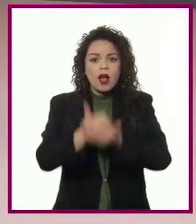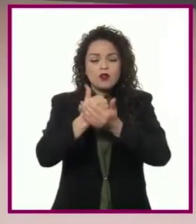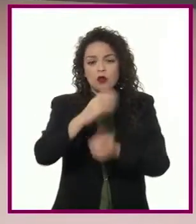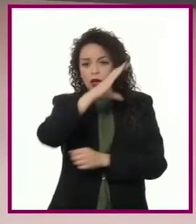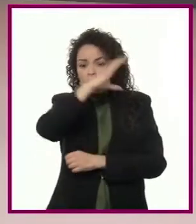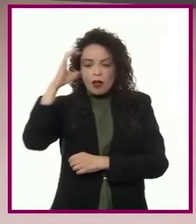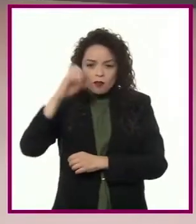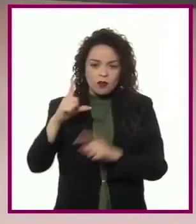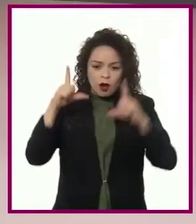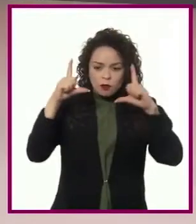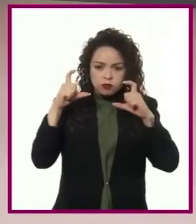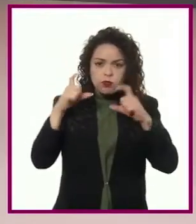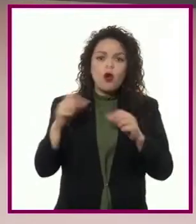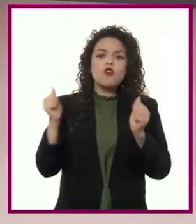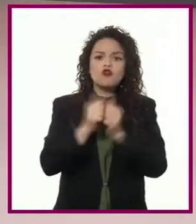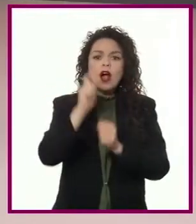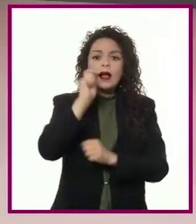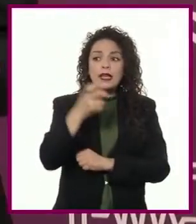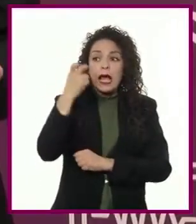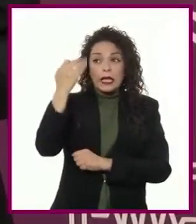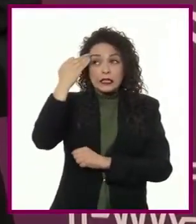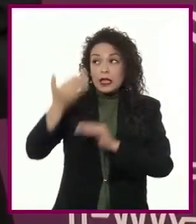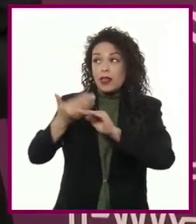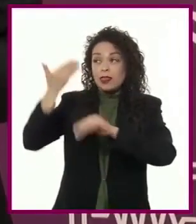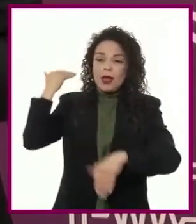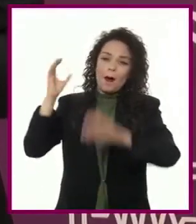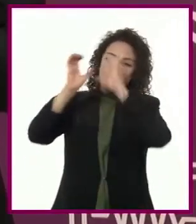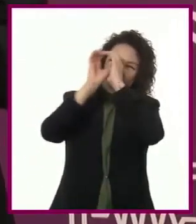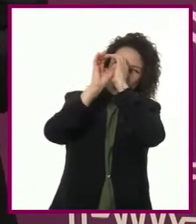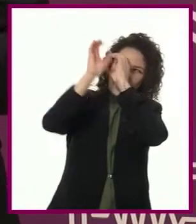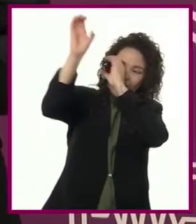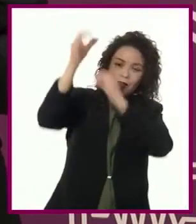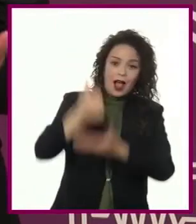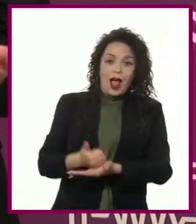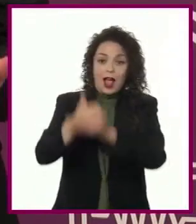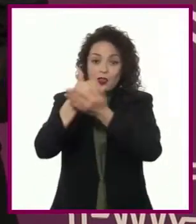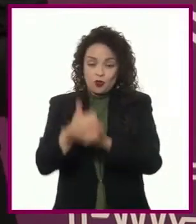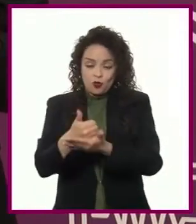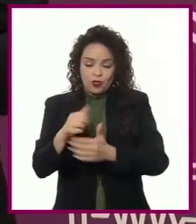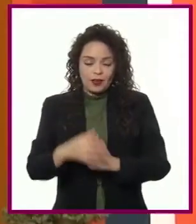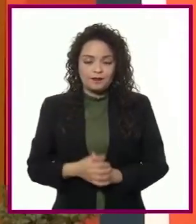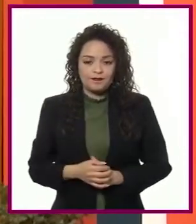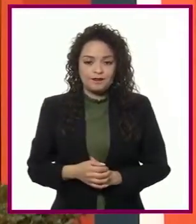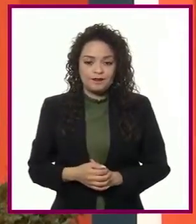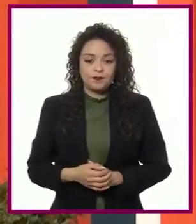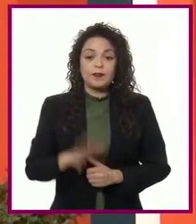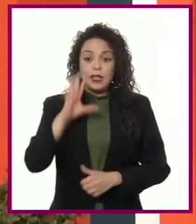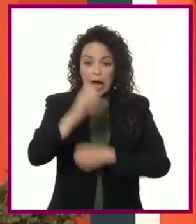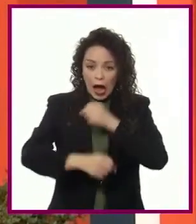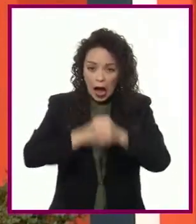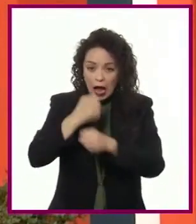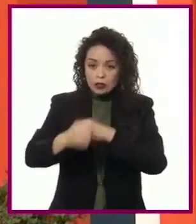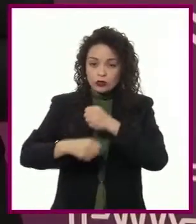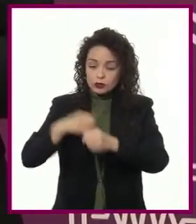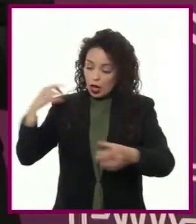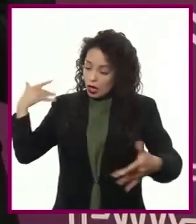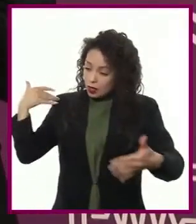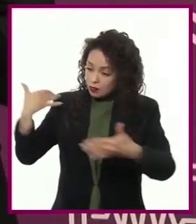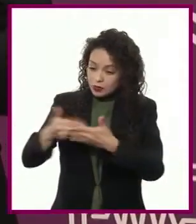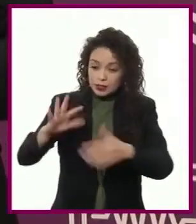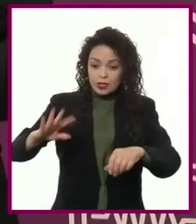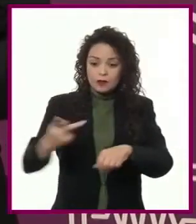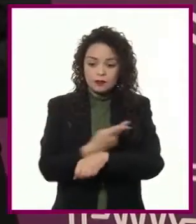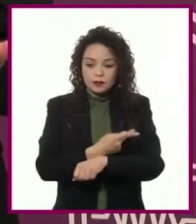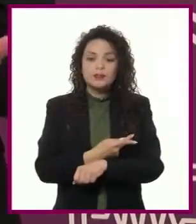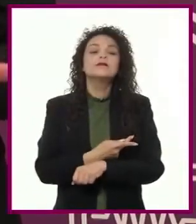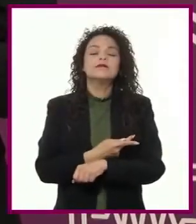tomadas con un telescopio de la época. Al pasar el tiempo, se ha amplificado esta clasificación.